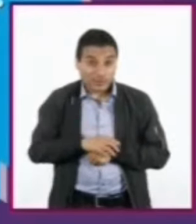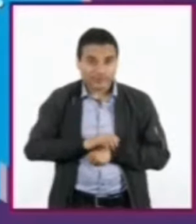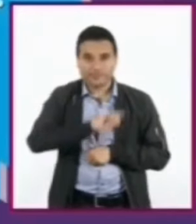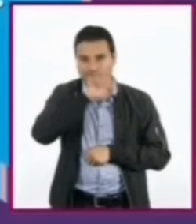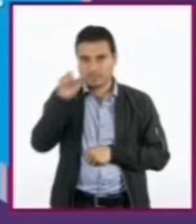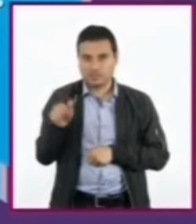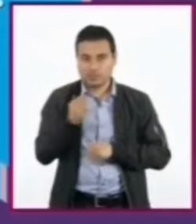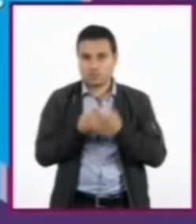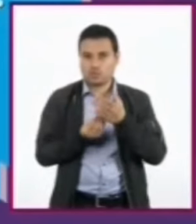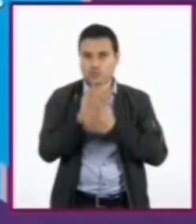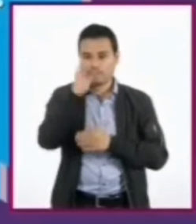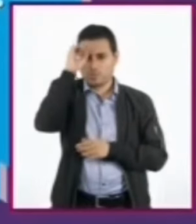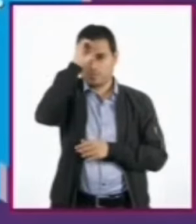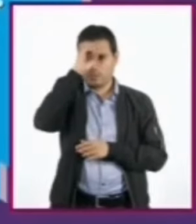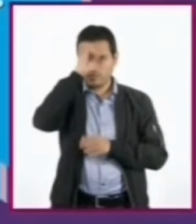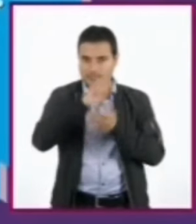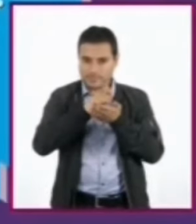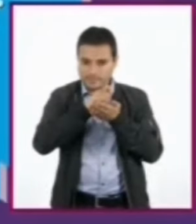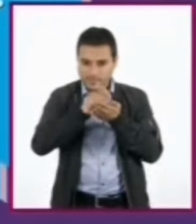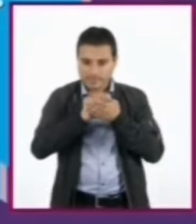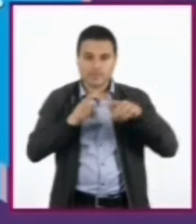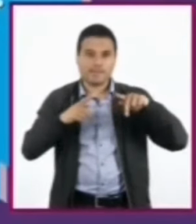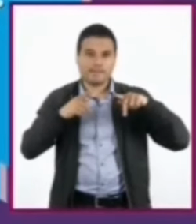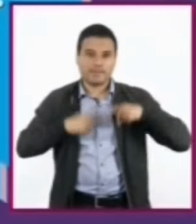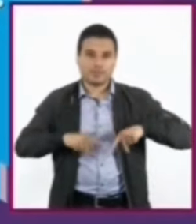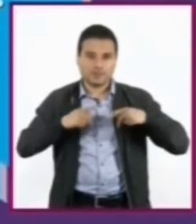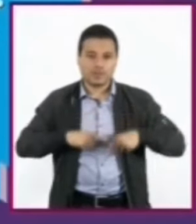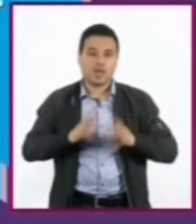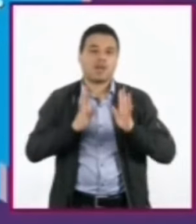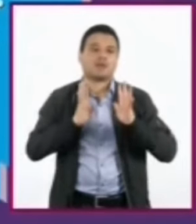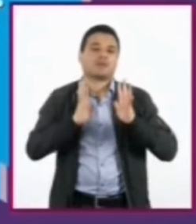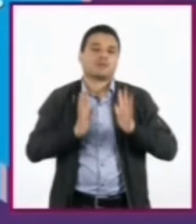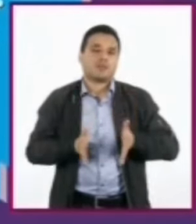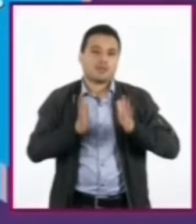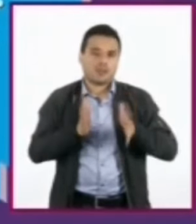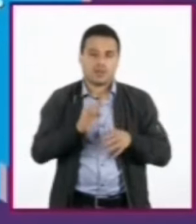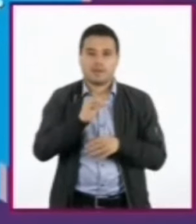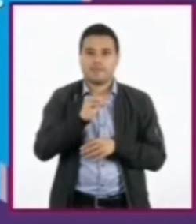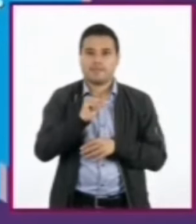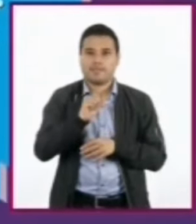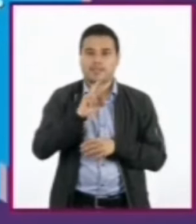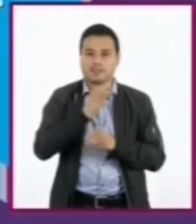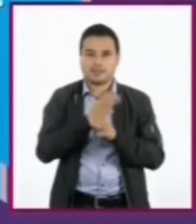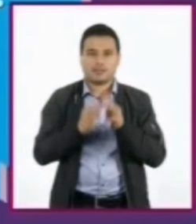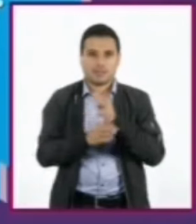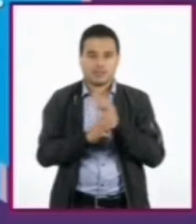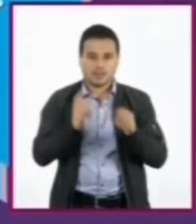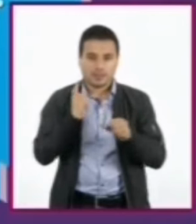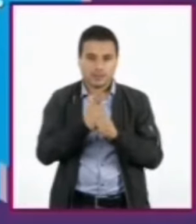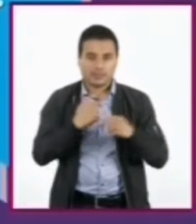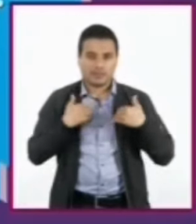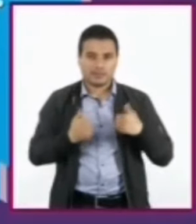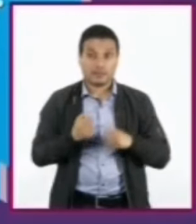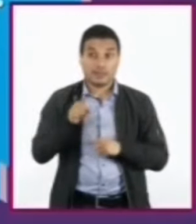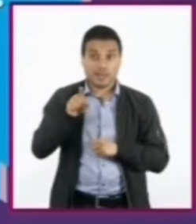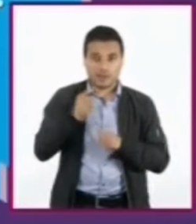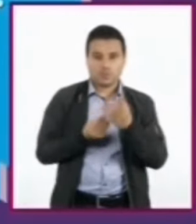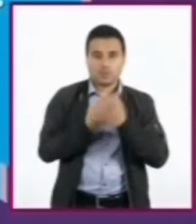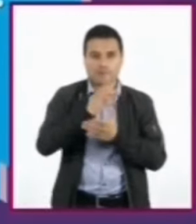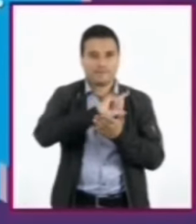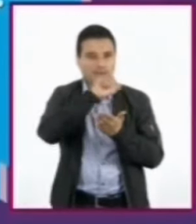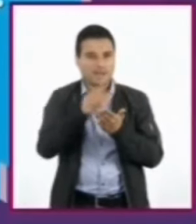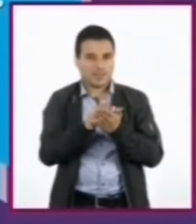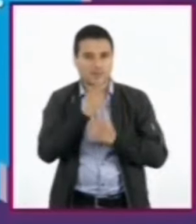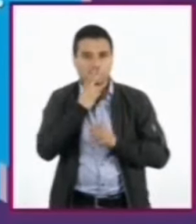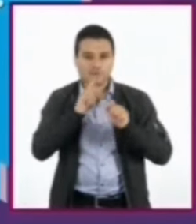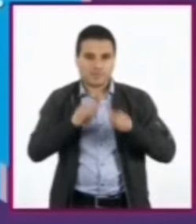un nuevo nivel de comprensión en el estudio de la materia, lo que le llevó a proponer la ley de la conservación